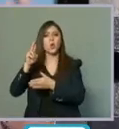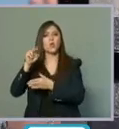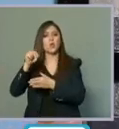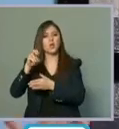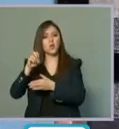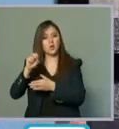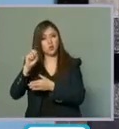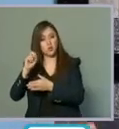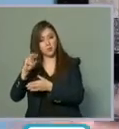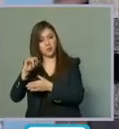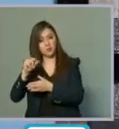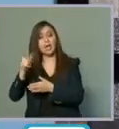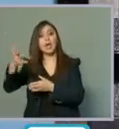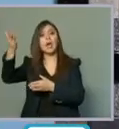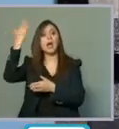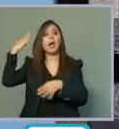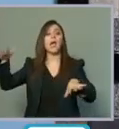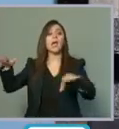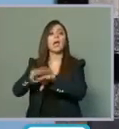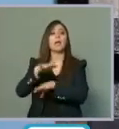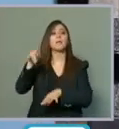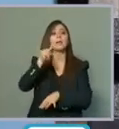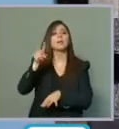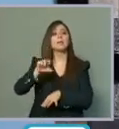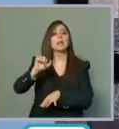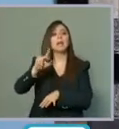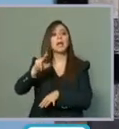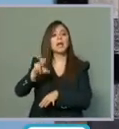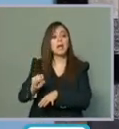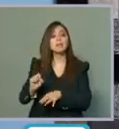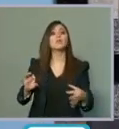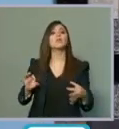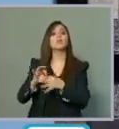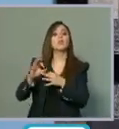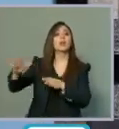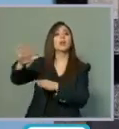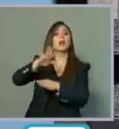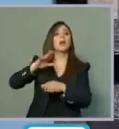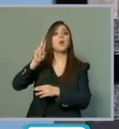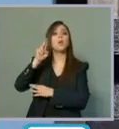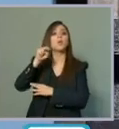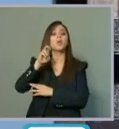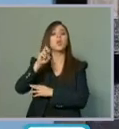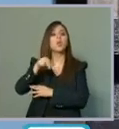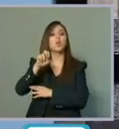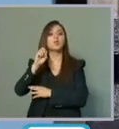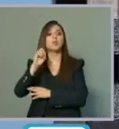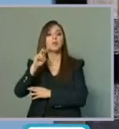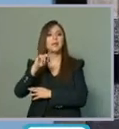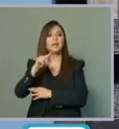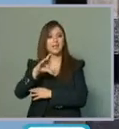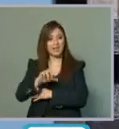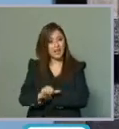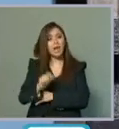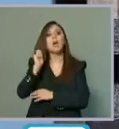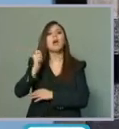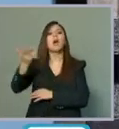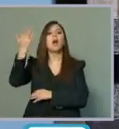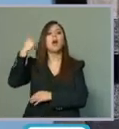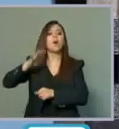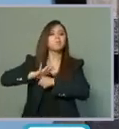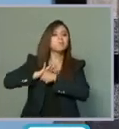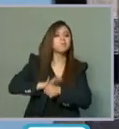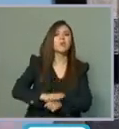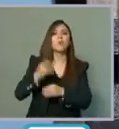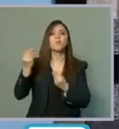desmoronando el imperio de los zares para formarse en la Unión Soviética, y esto fue un periodo de mucha represión, de muchos espionajes, de